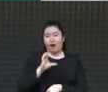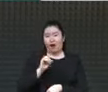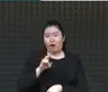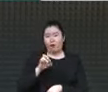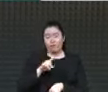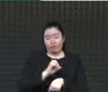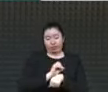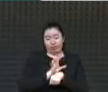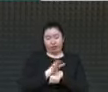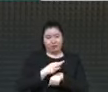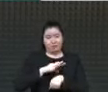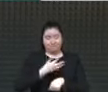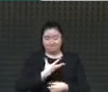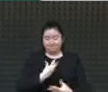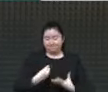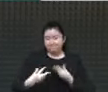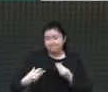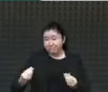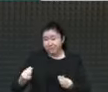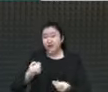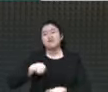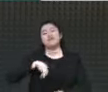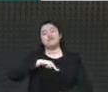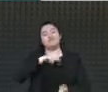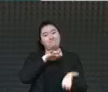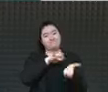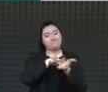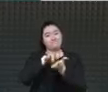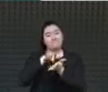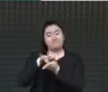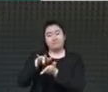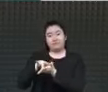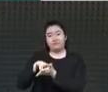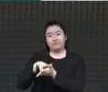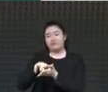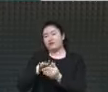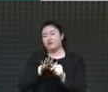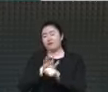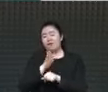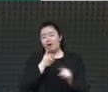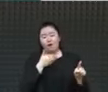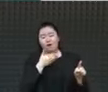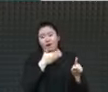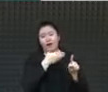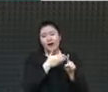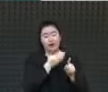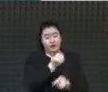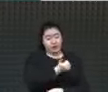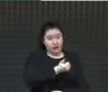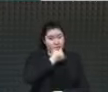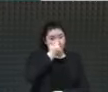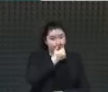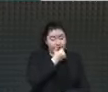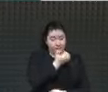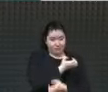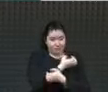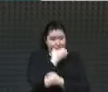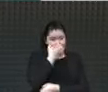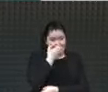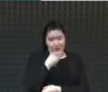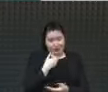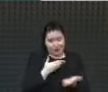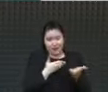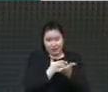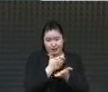En este caso, lo que hemos querido es disminuir el impacto de los ingresos de las familias, de las alumnas y los alumnos inscritos en escuelas públicas de